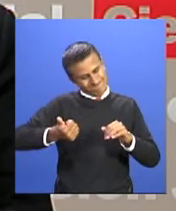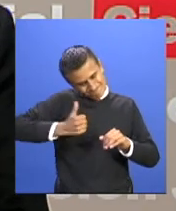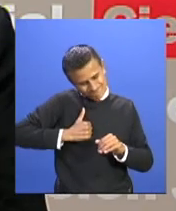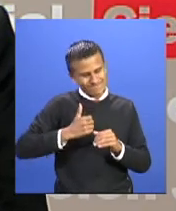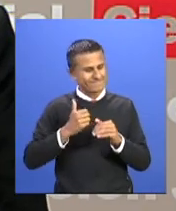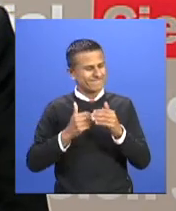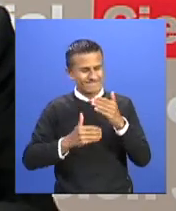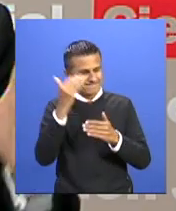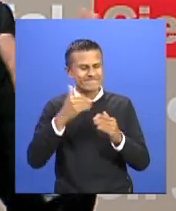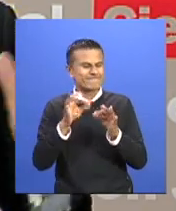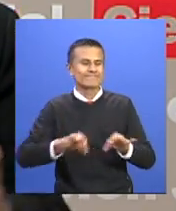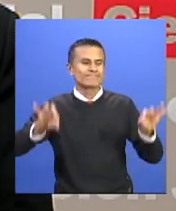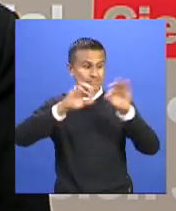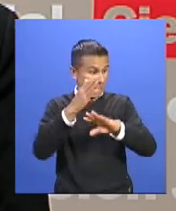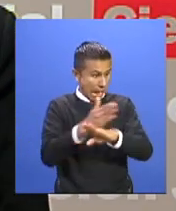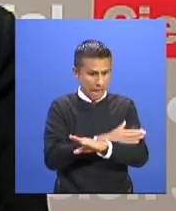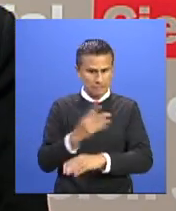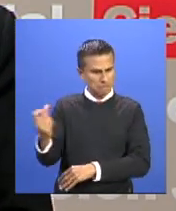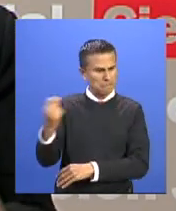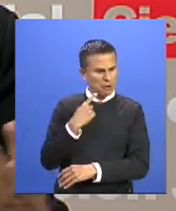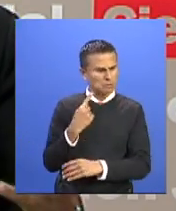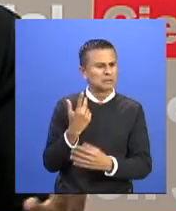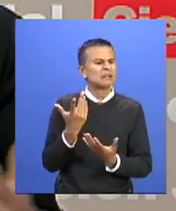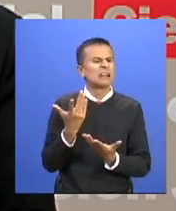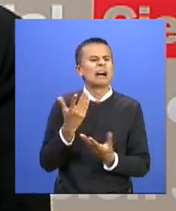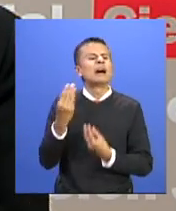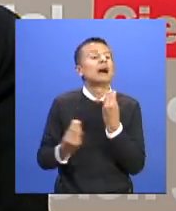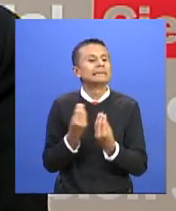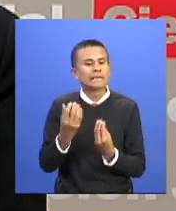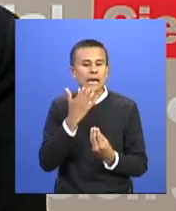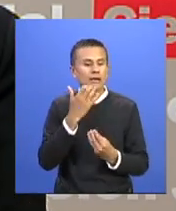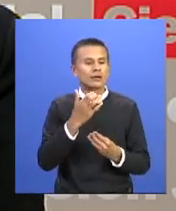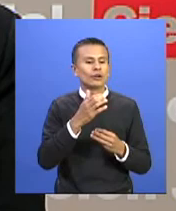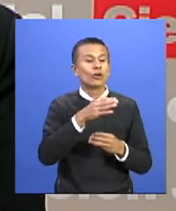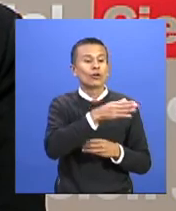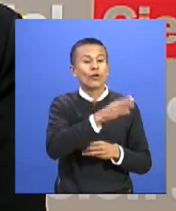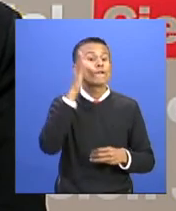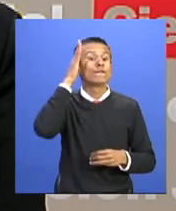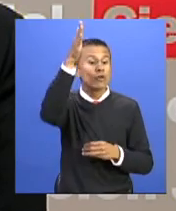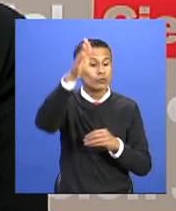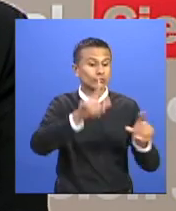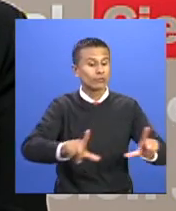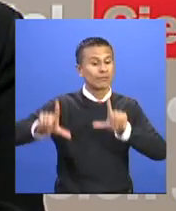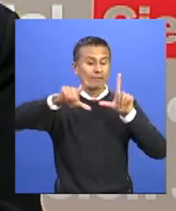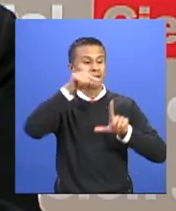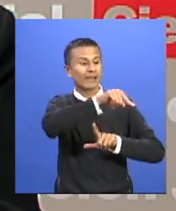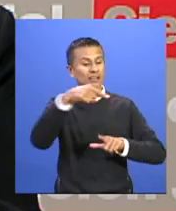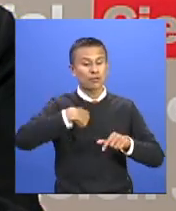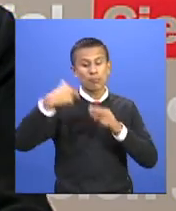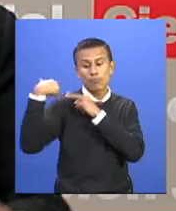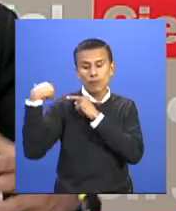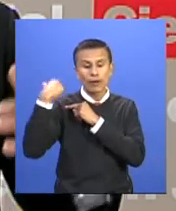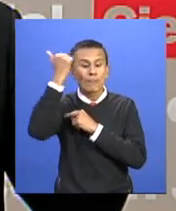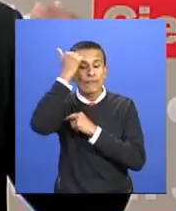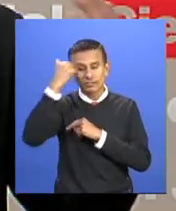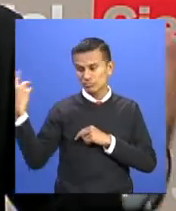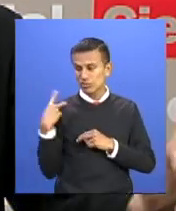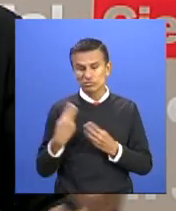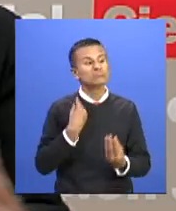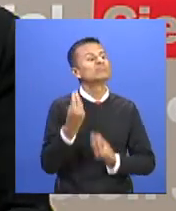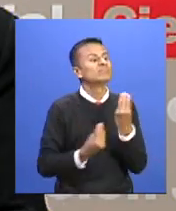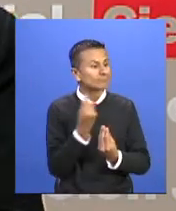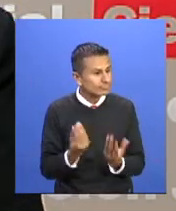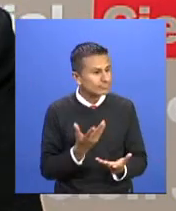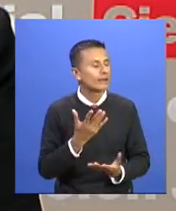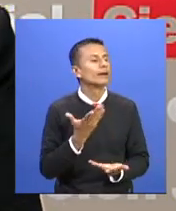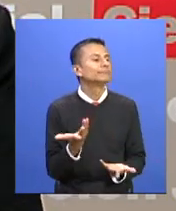mencionar, con respecto a la pregunta de qué estamos haciendo con nuestras futuras comunicadores y publicistas para que entren estas